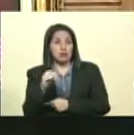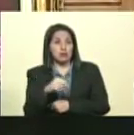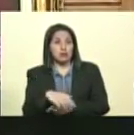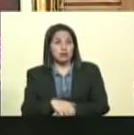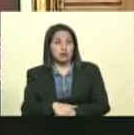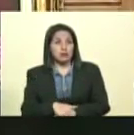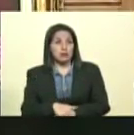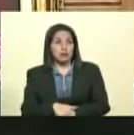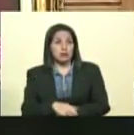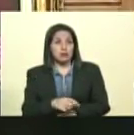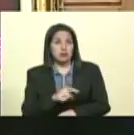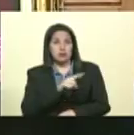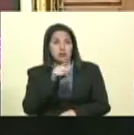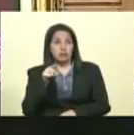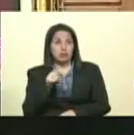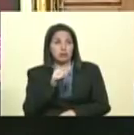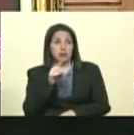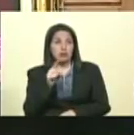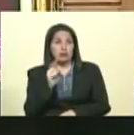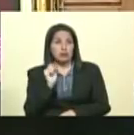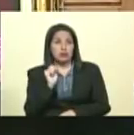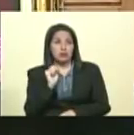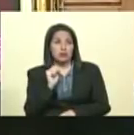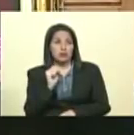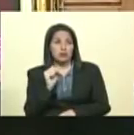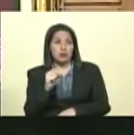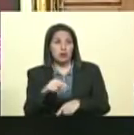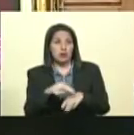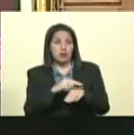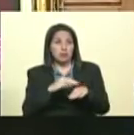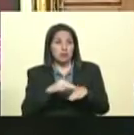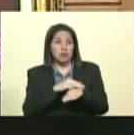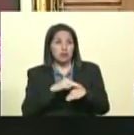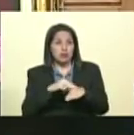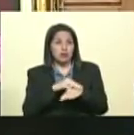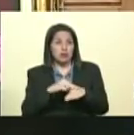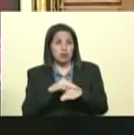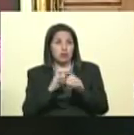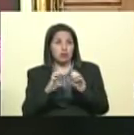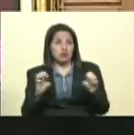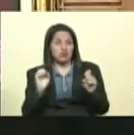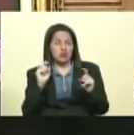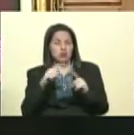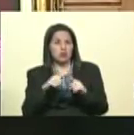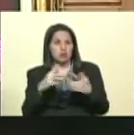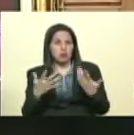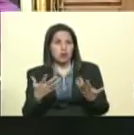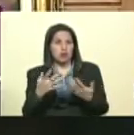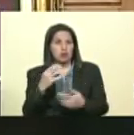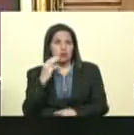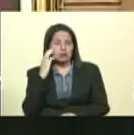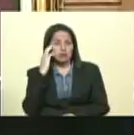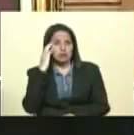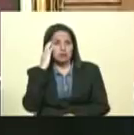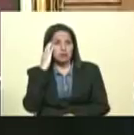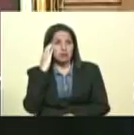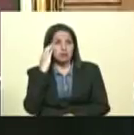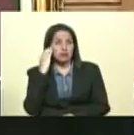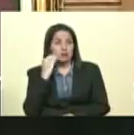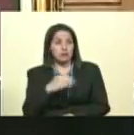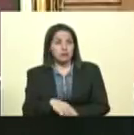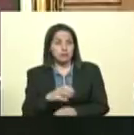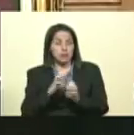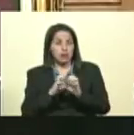ustedes fueran del Ministerio de Educación, yo les diría, ¿cuál es el objetivo? La educación